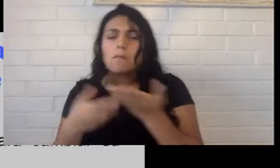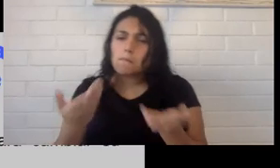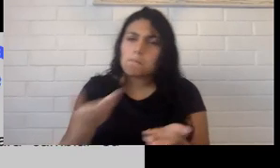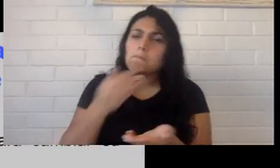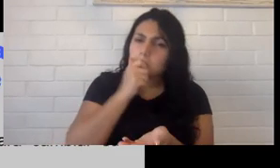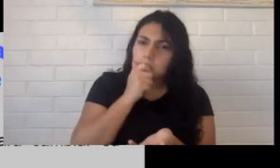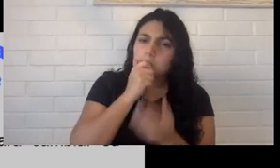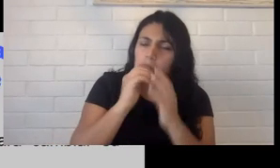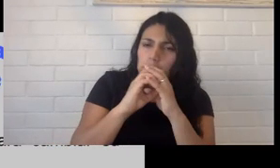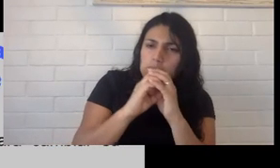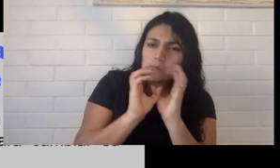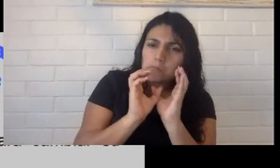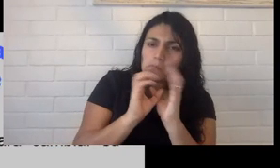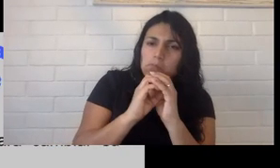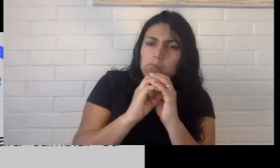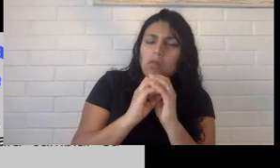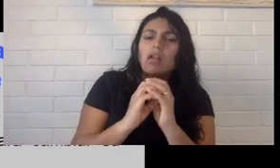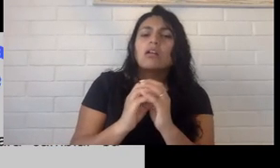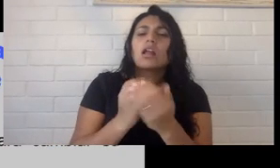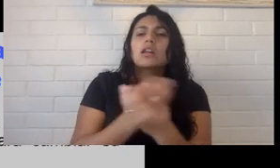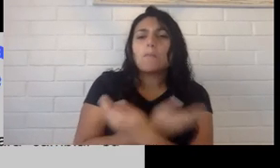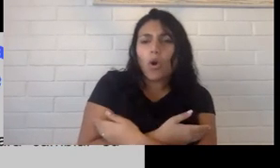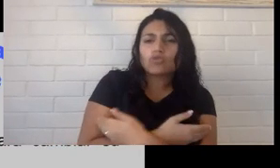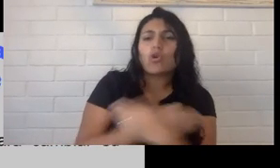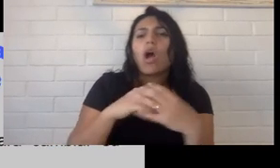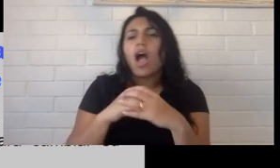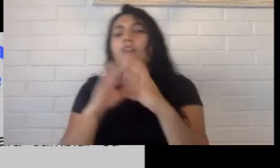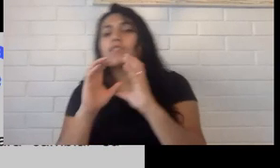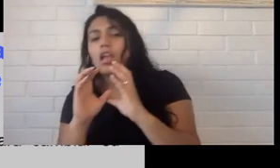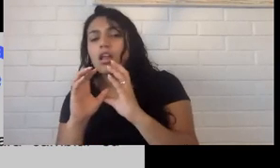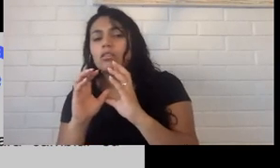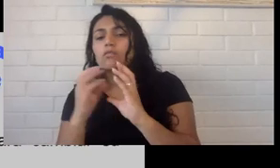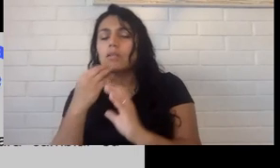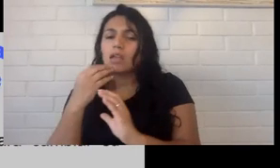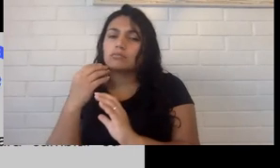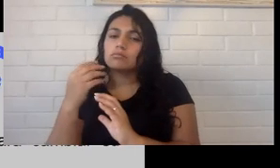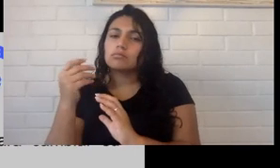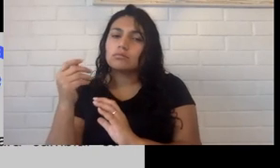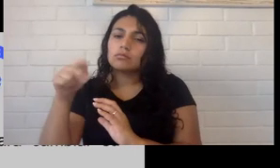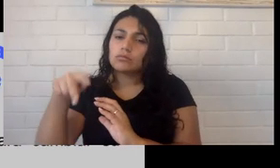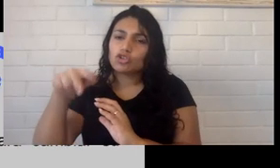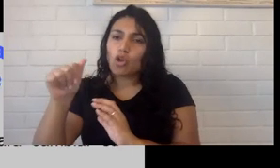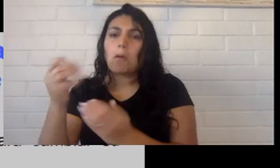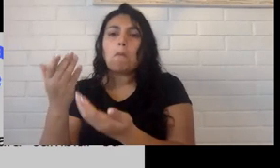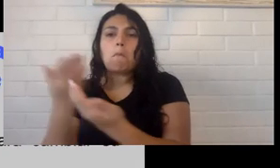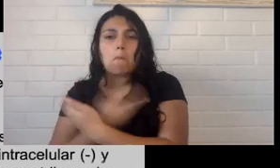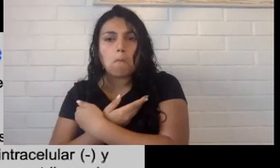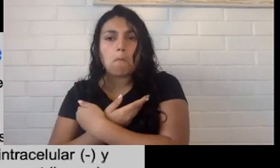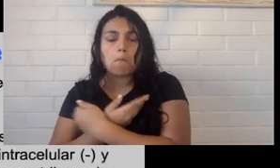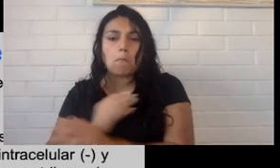el reposo a un estado abierto, y eventualmente en el caso de los canales de sodio a inactivado.